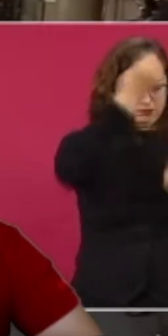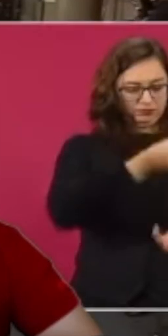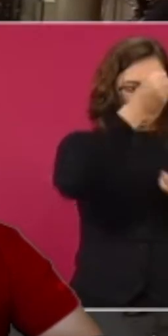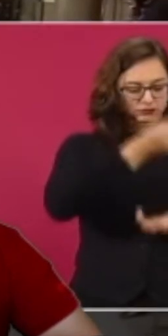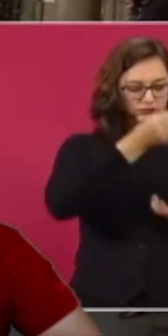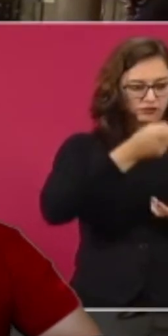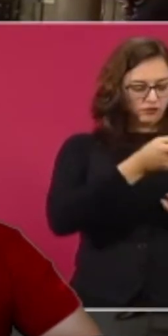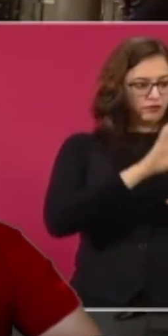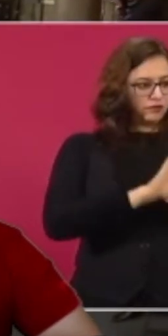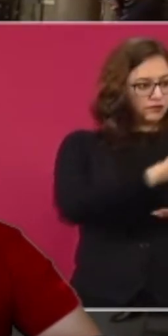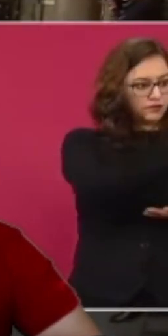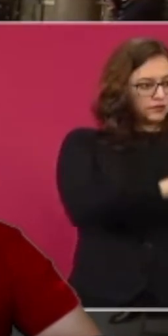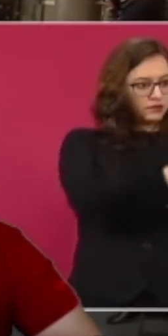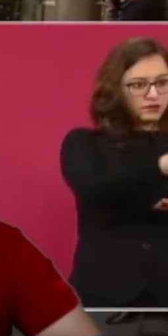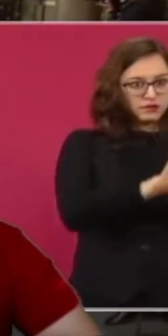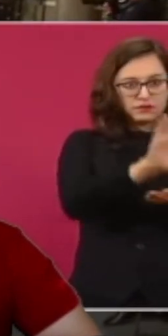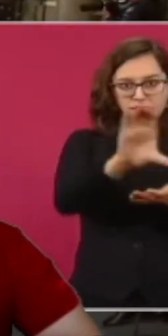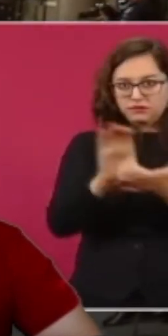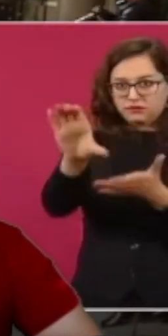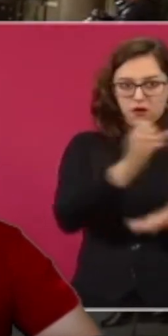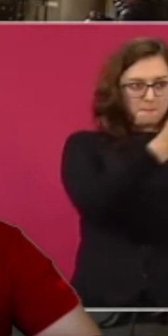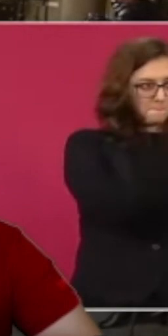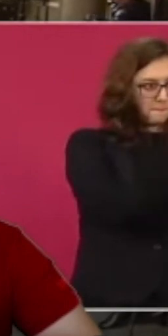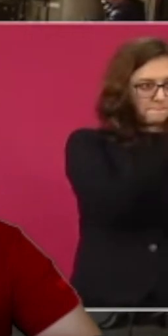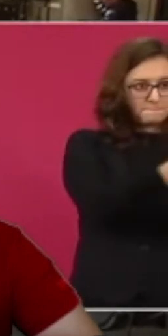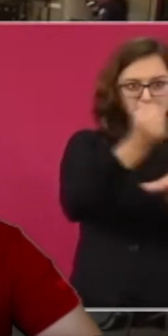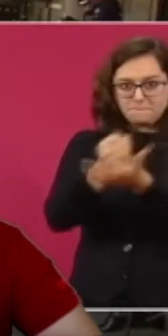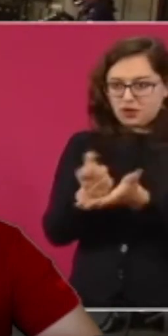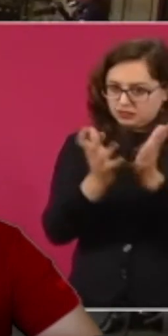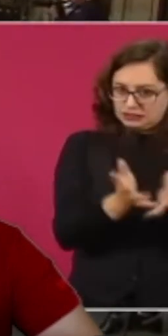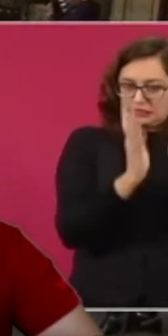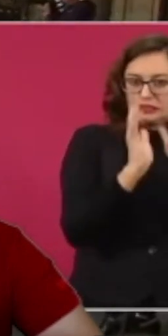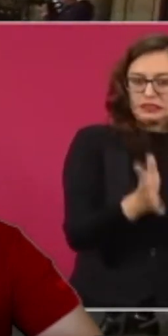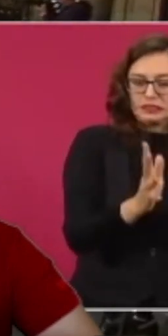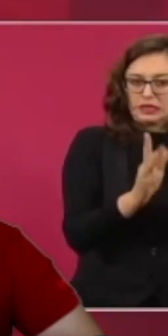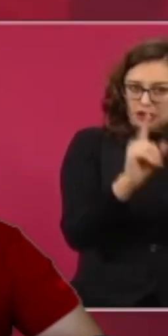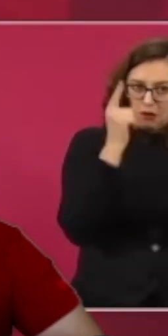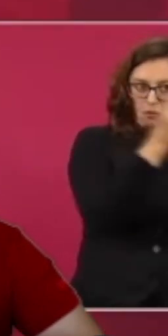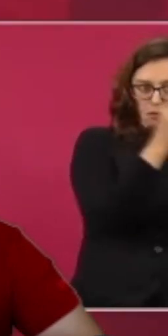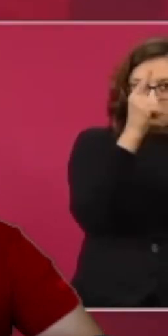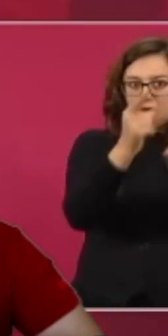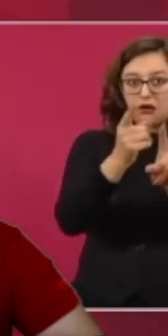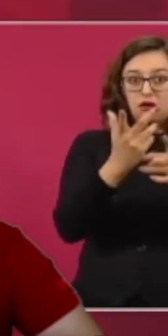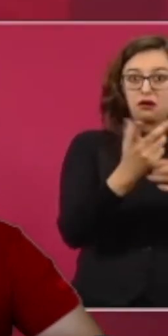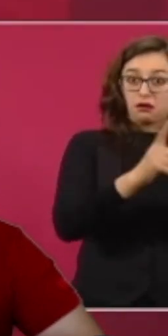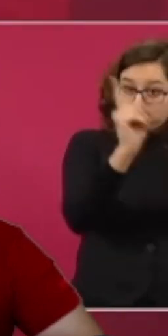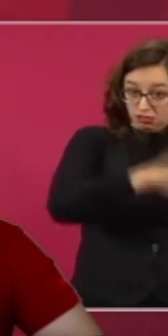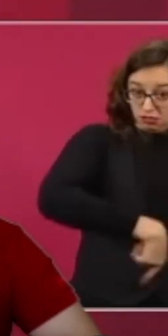Hacienda, que ya está autorizado, con otros propósitos, otros fines.